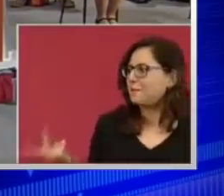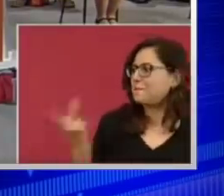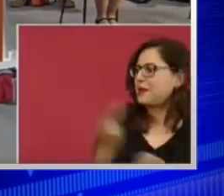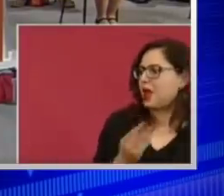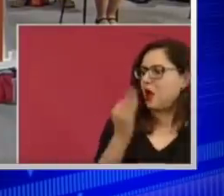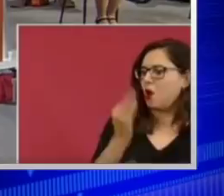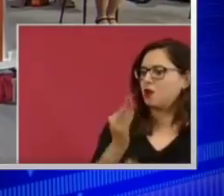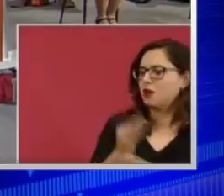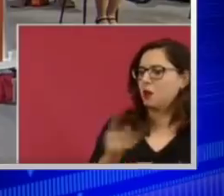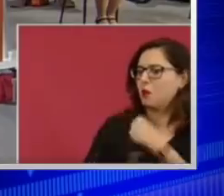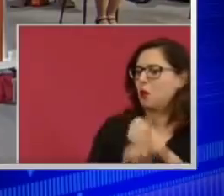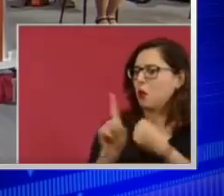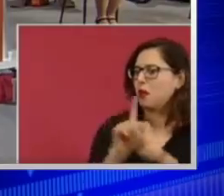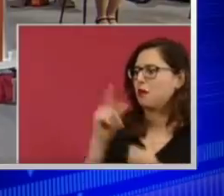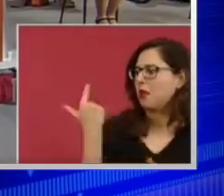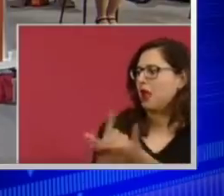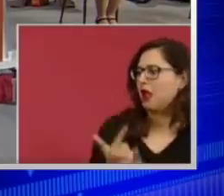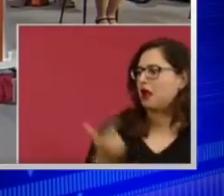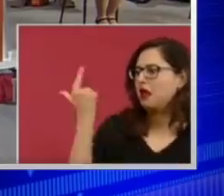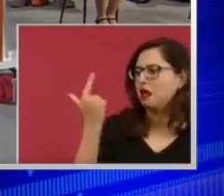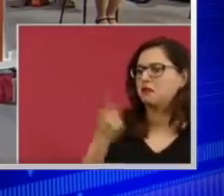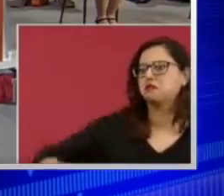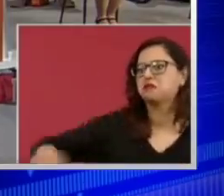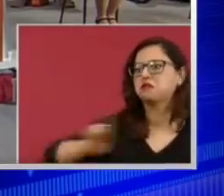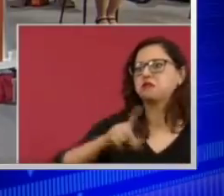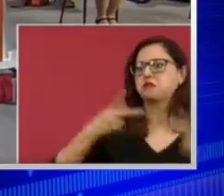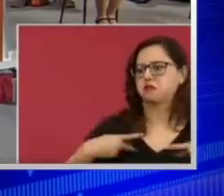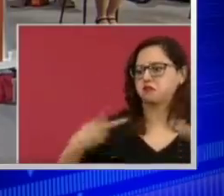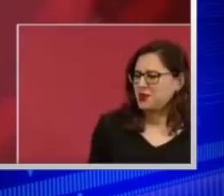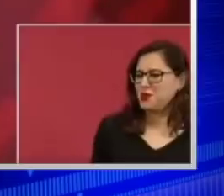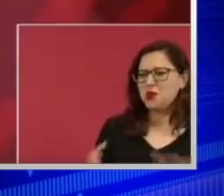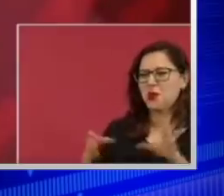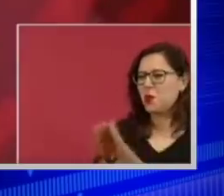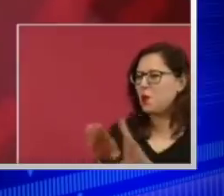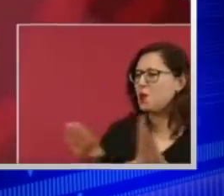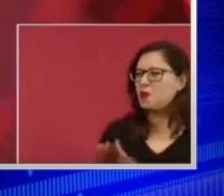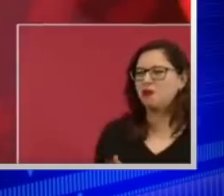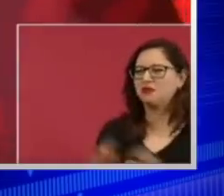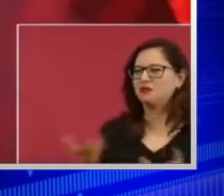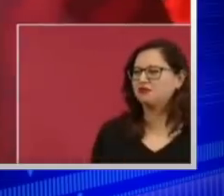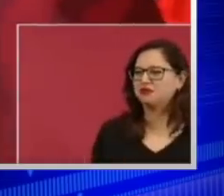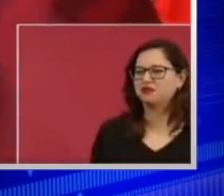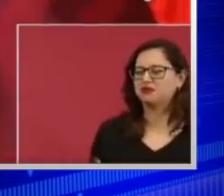crisis se queden aprovechen ventajas